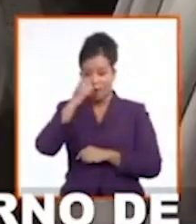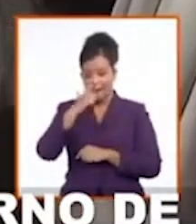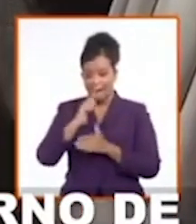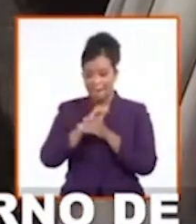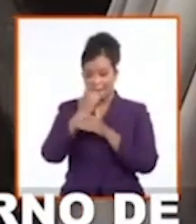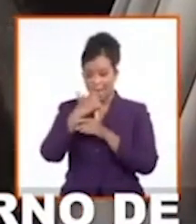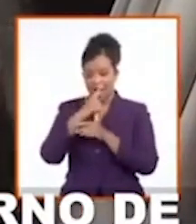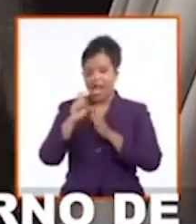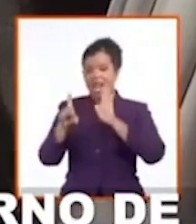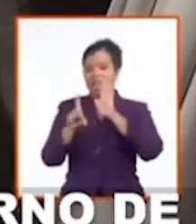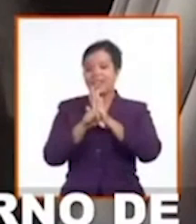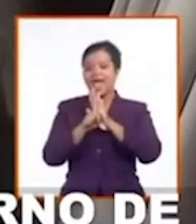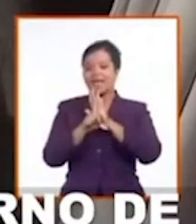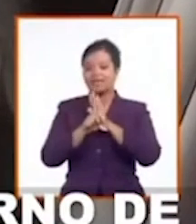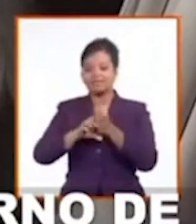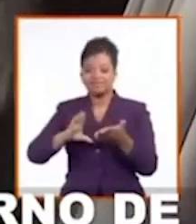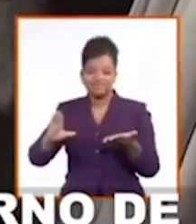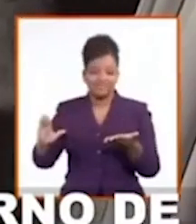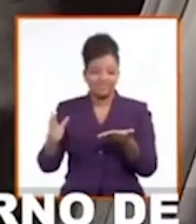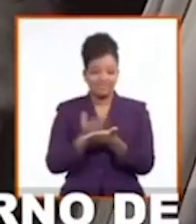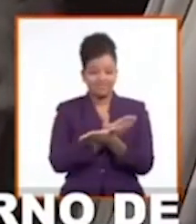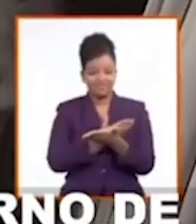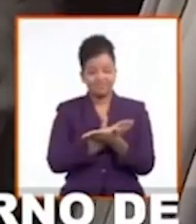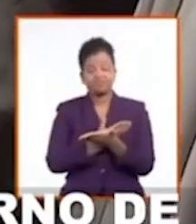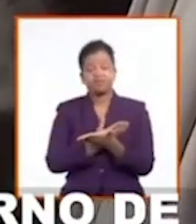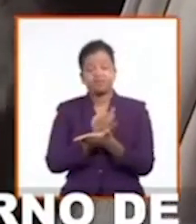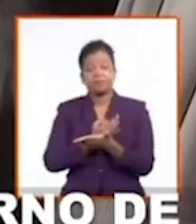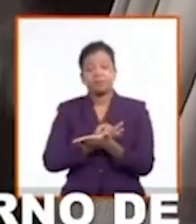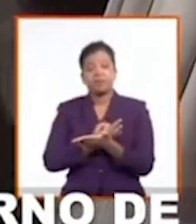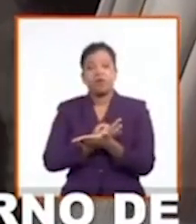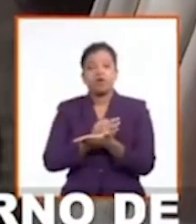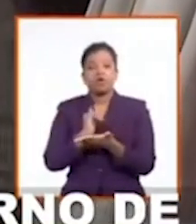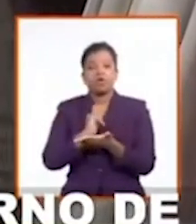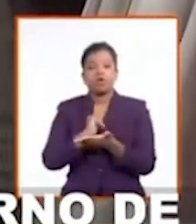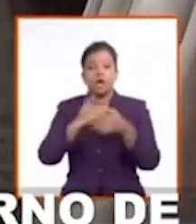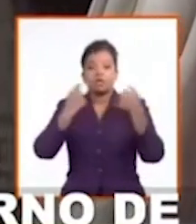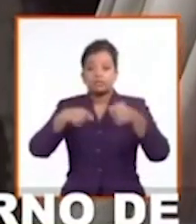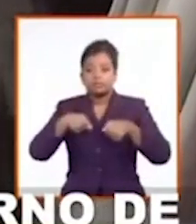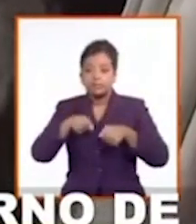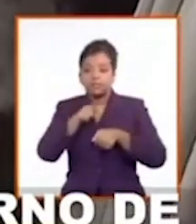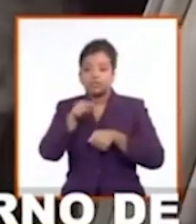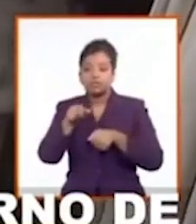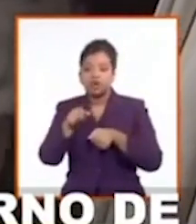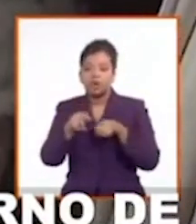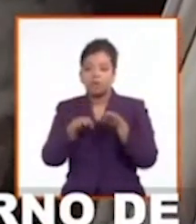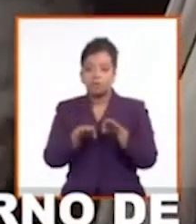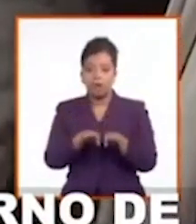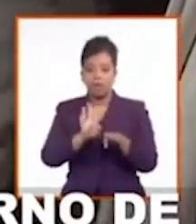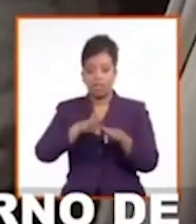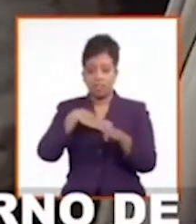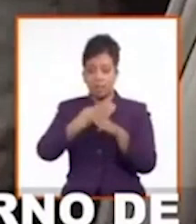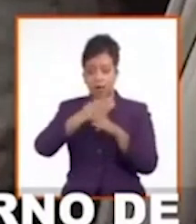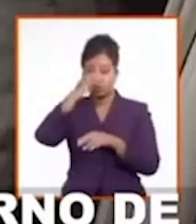que frenó de cierta manera la inmigración irregular y que después Trump echó abajo y que ha sido un